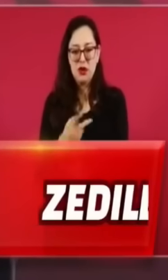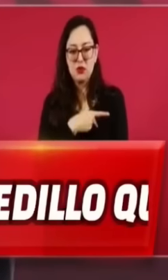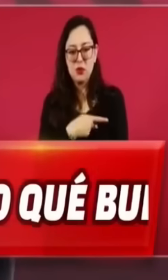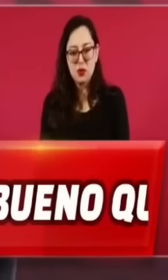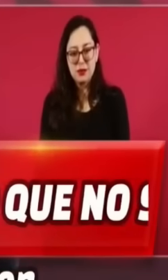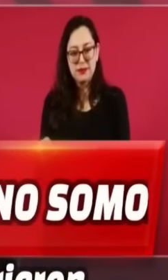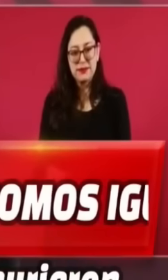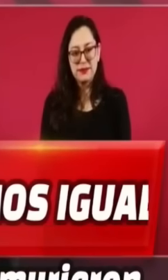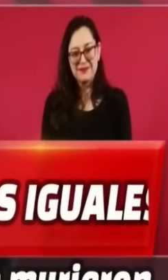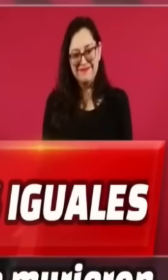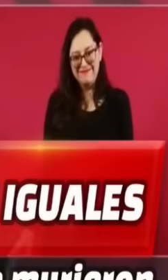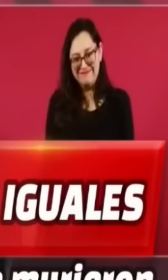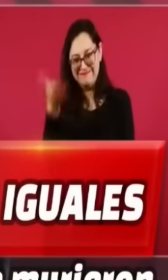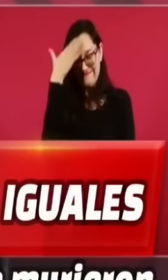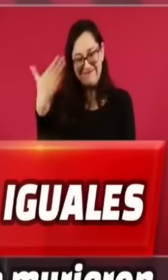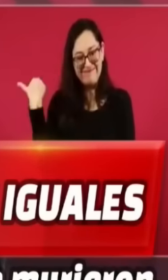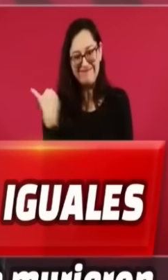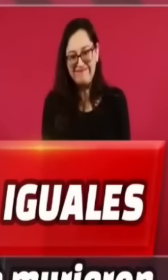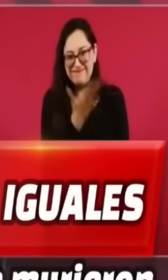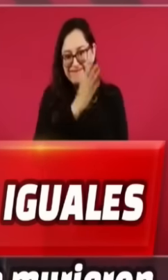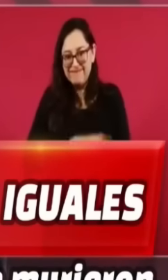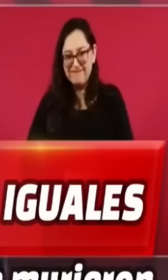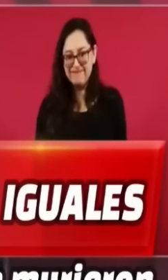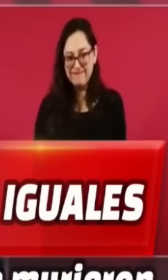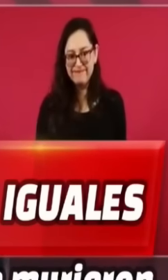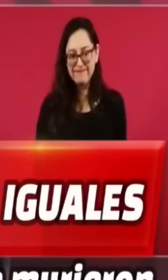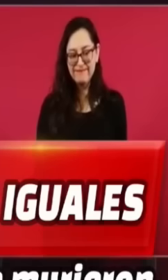¡Qué bárbaro!